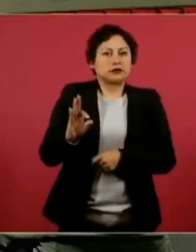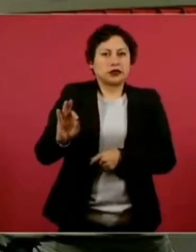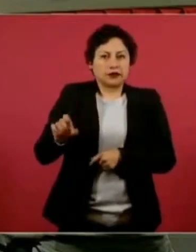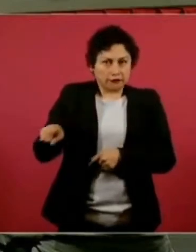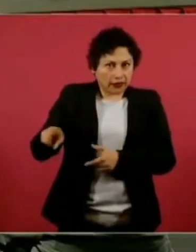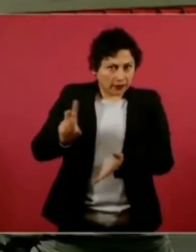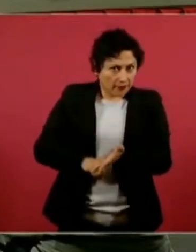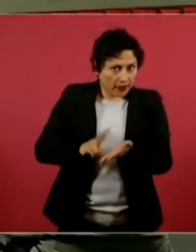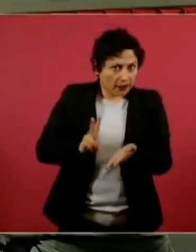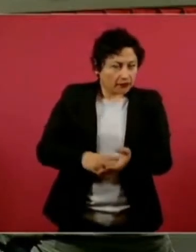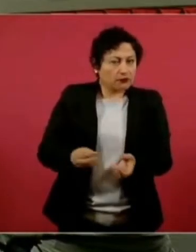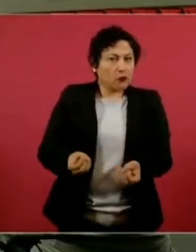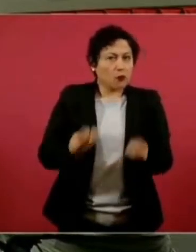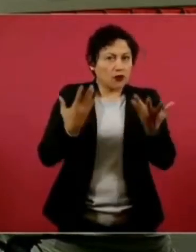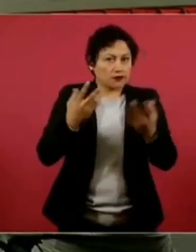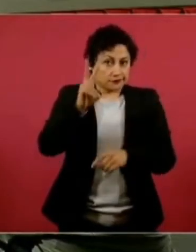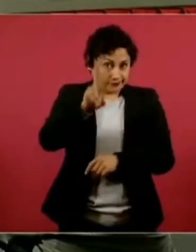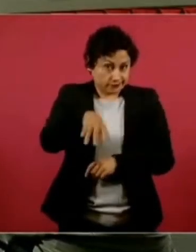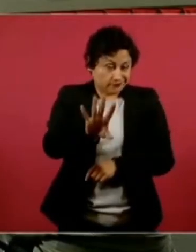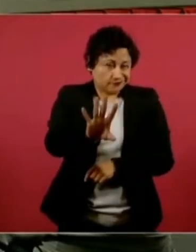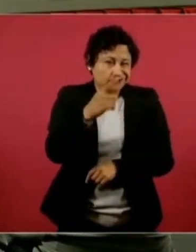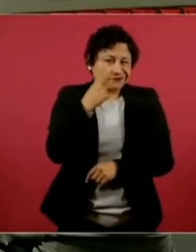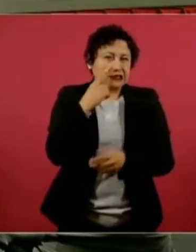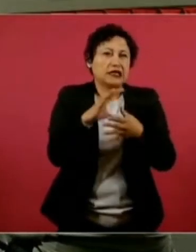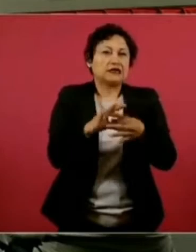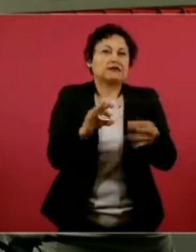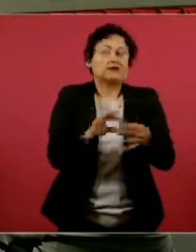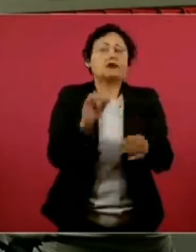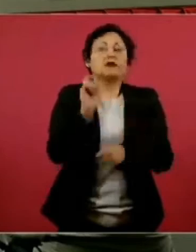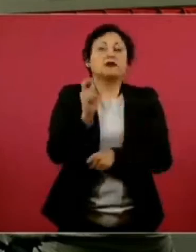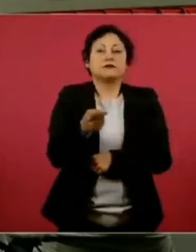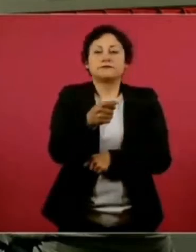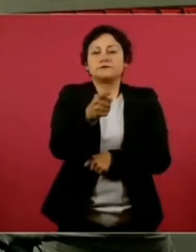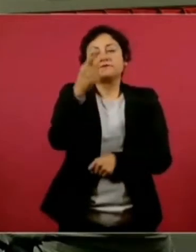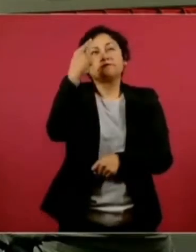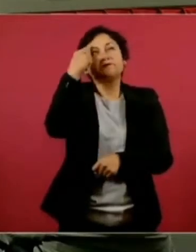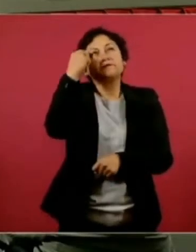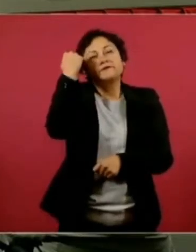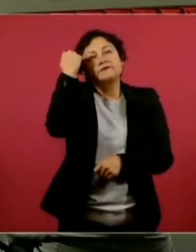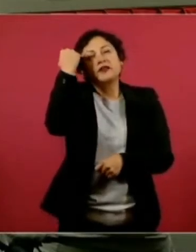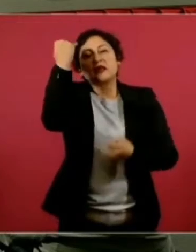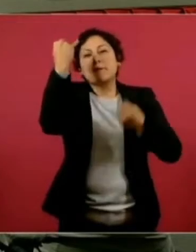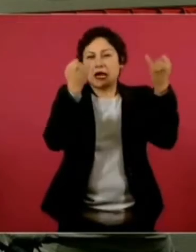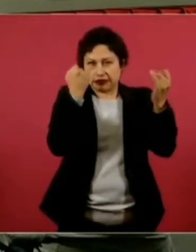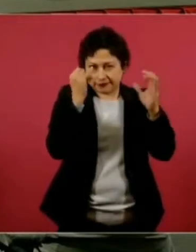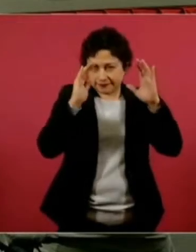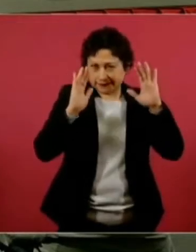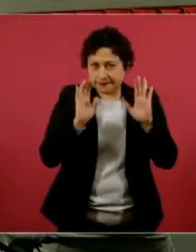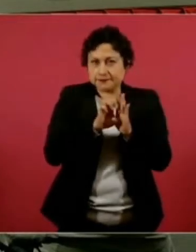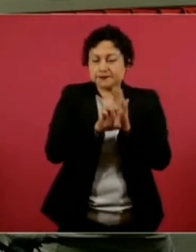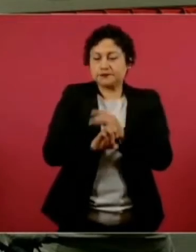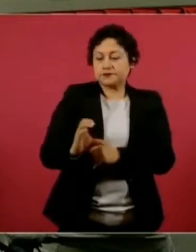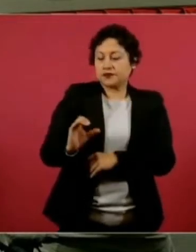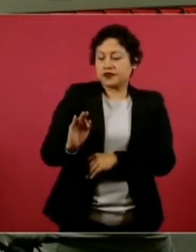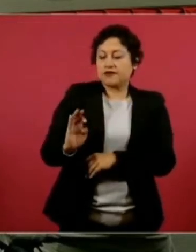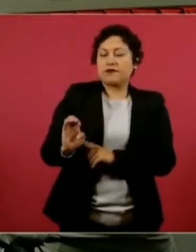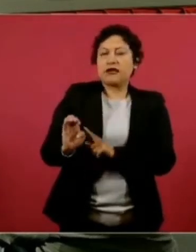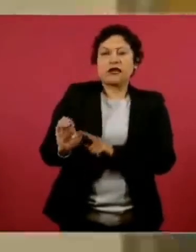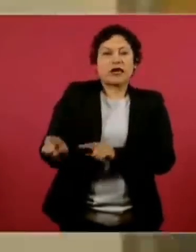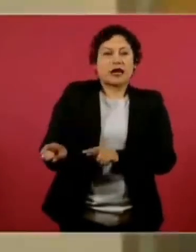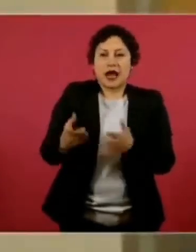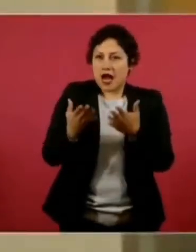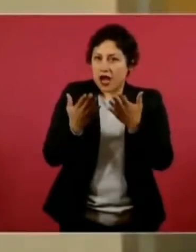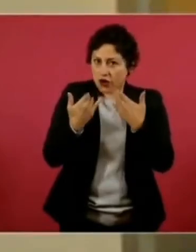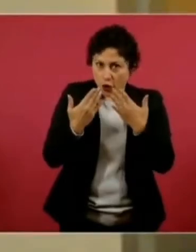práctico. Si CFE no existiera, si los mexicanos no tuviéramos una empresa pública como la Comisión